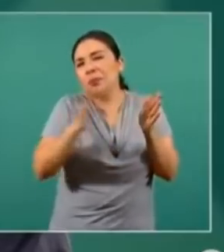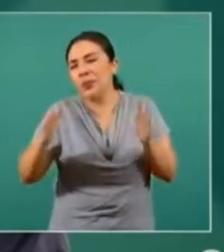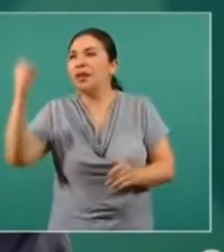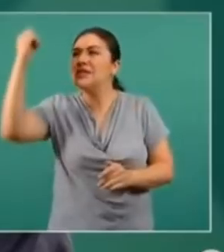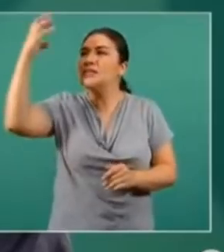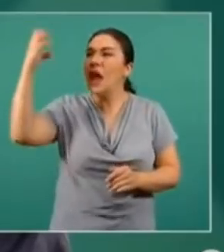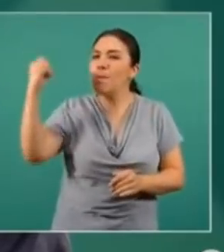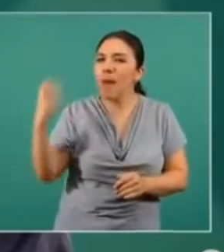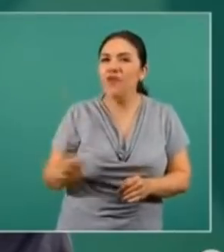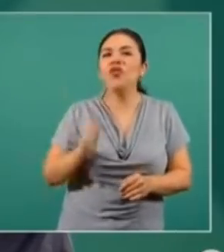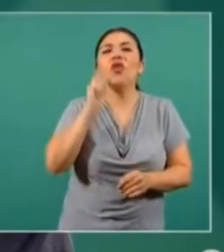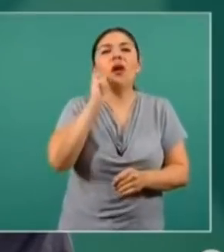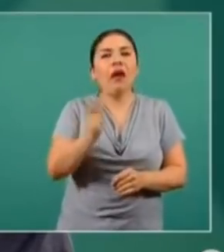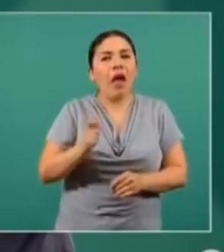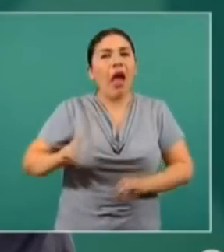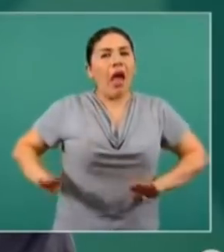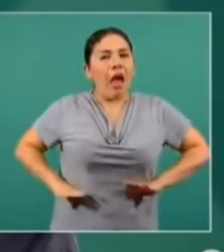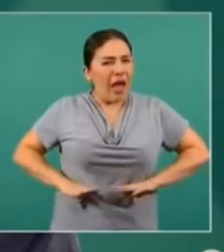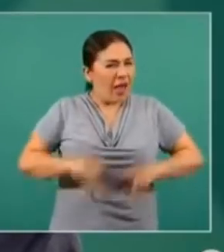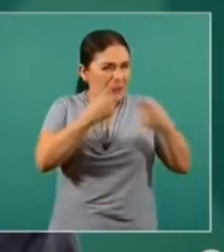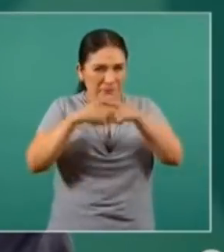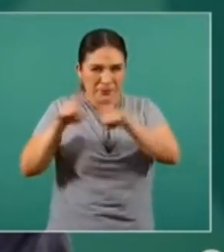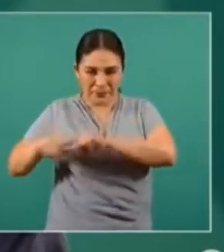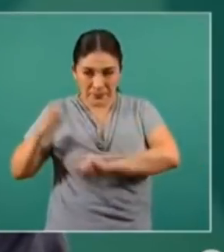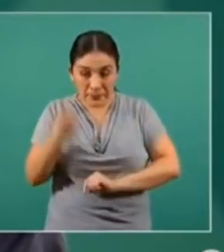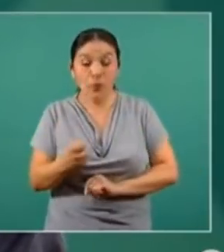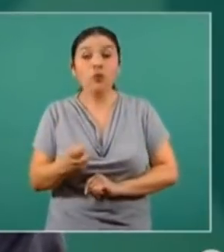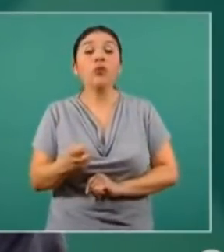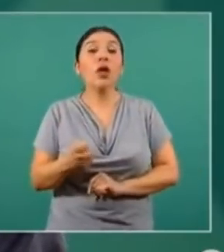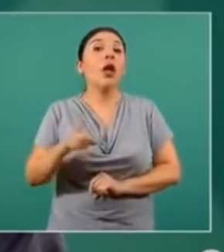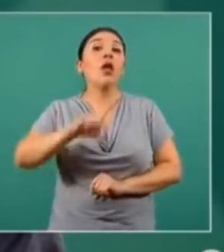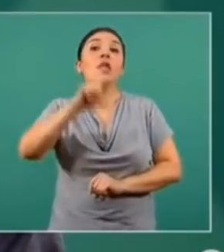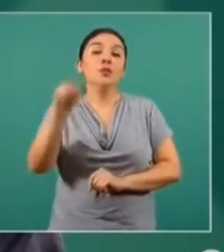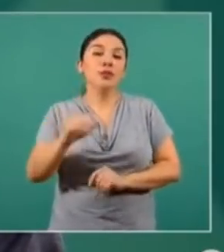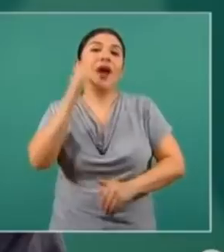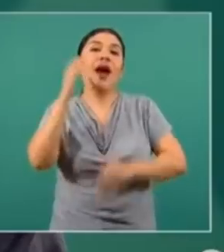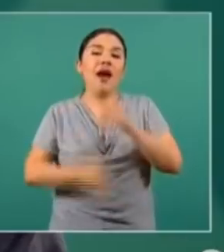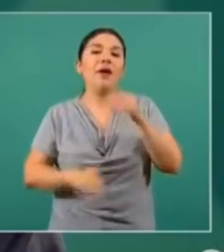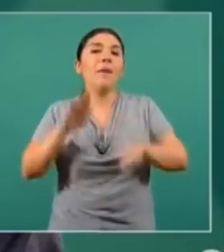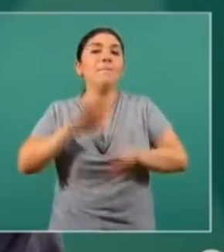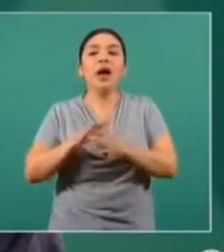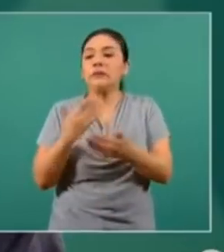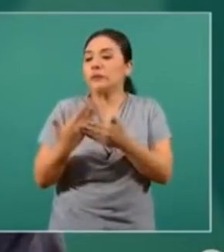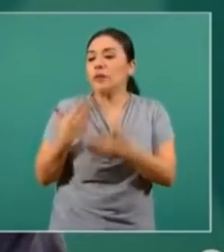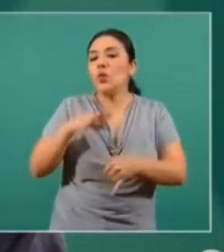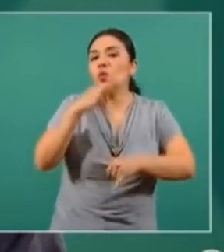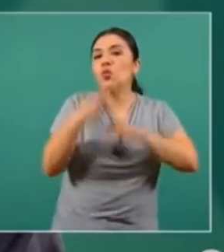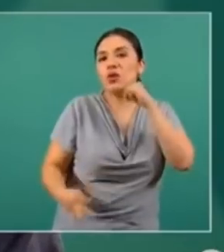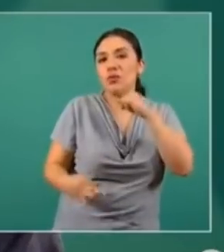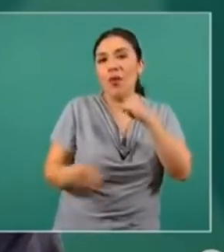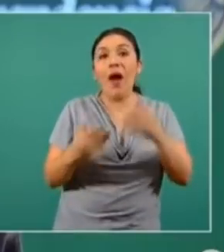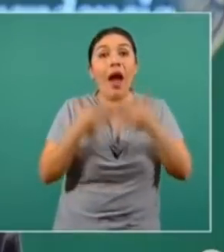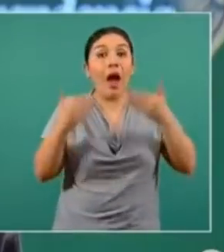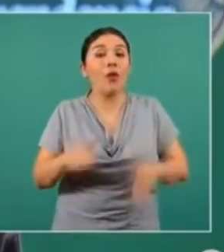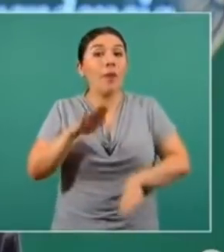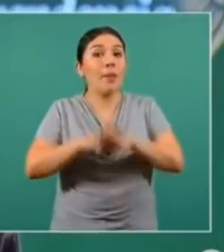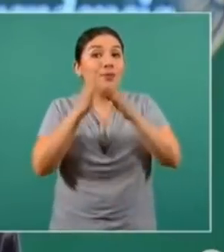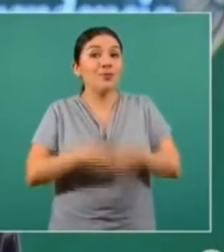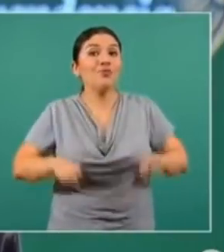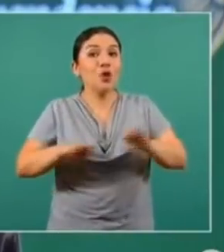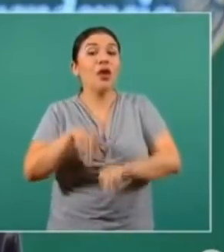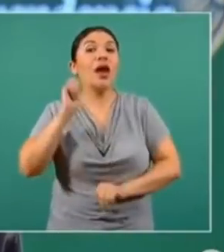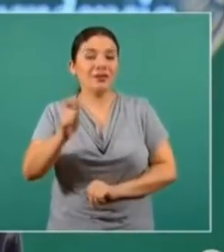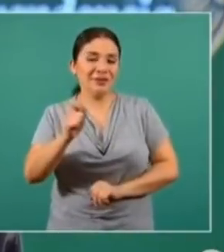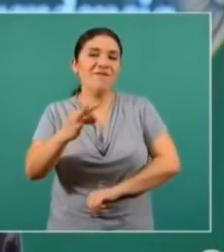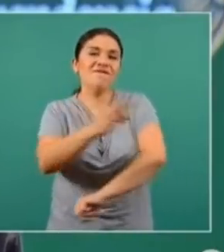semáforo y lo que ha significado, y culminaremos desde luego con lo más reciente y en este momento más imperativo, que